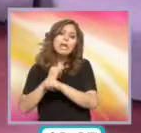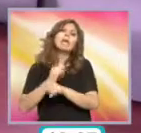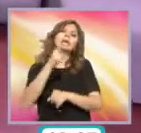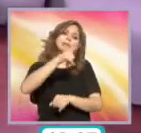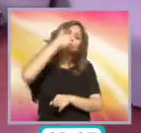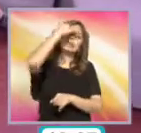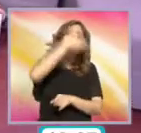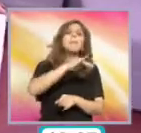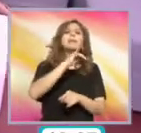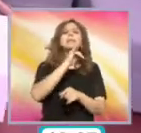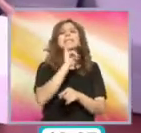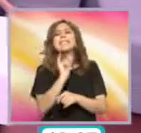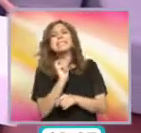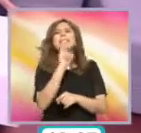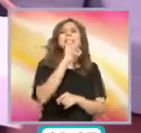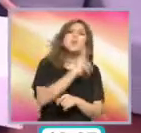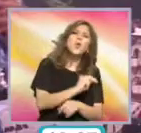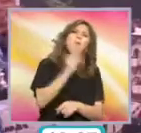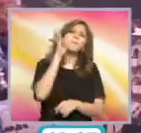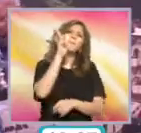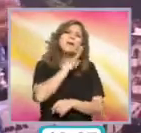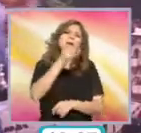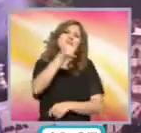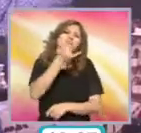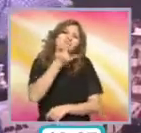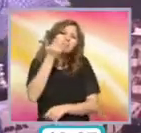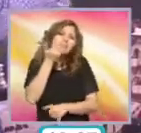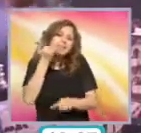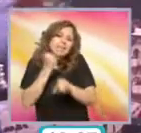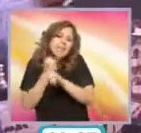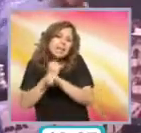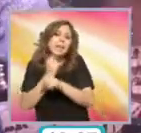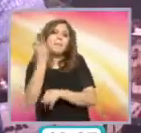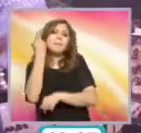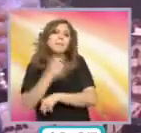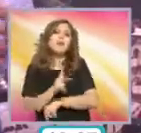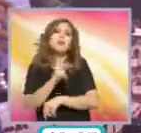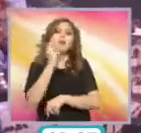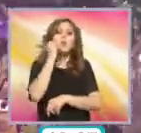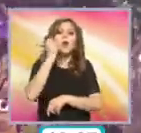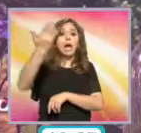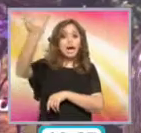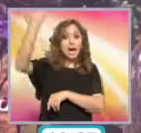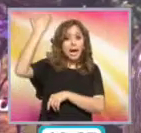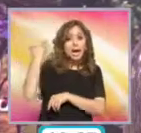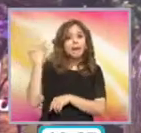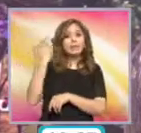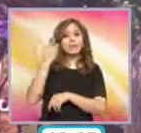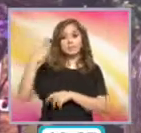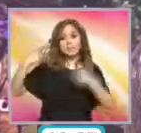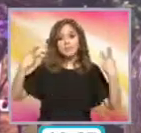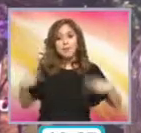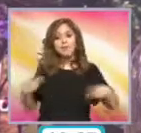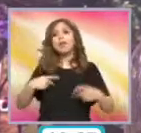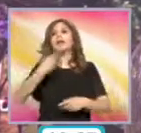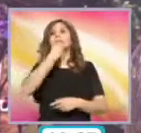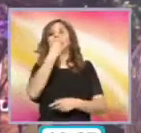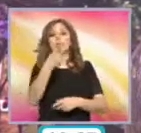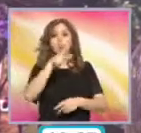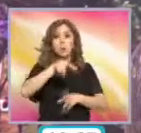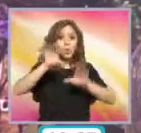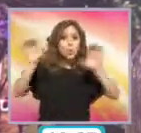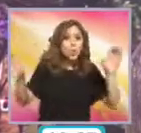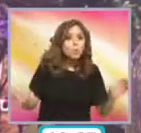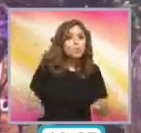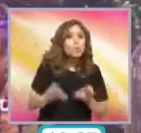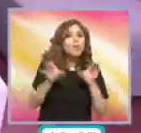al final del día lo positivo ha sido que, por ejemplo, nos habían prometido o amenazado que las telecomunicaciones, las computadoras,